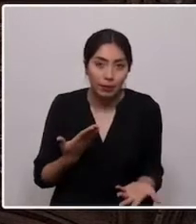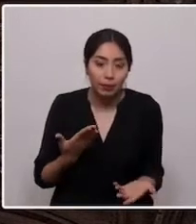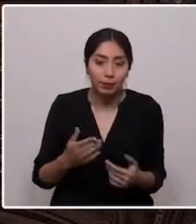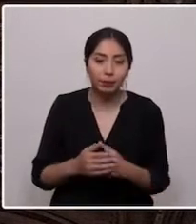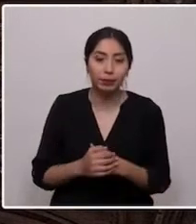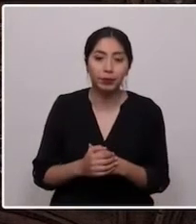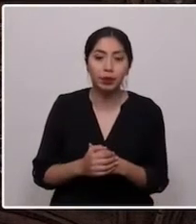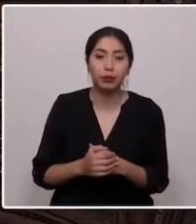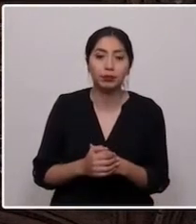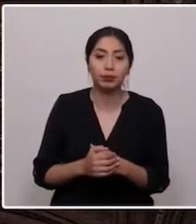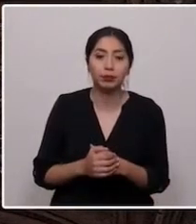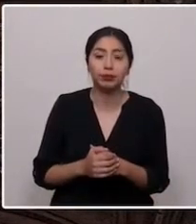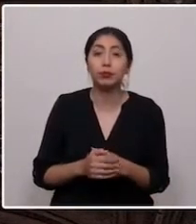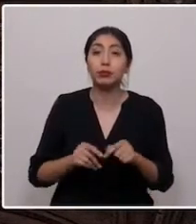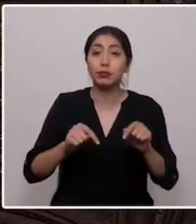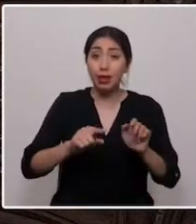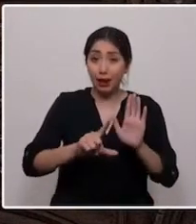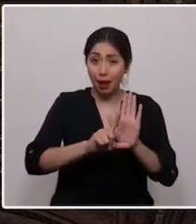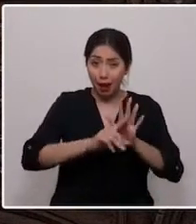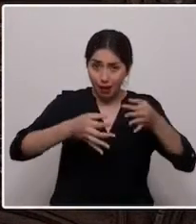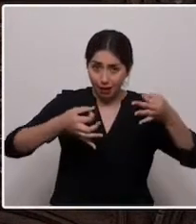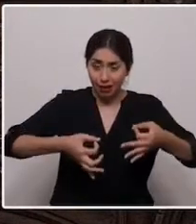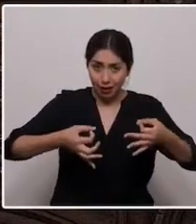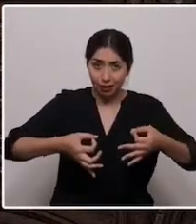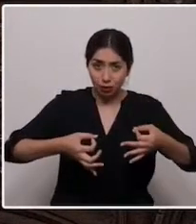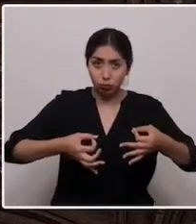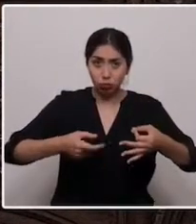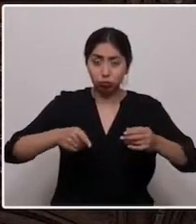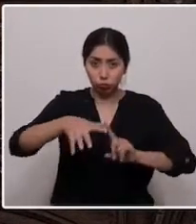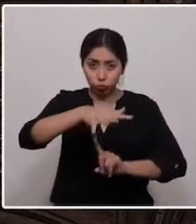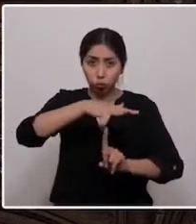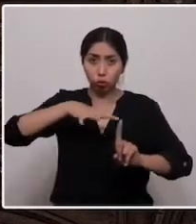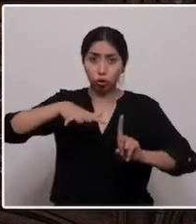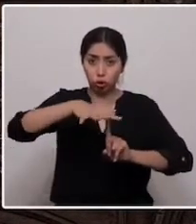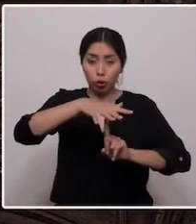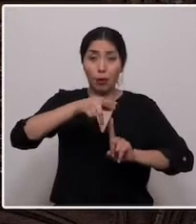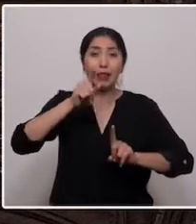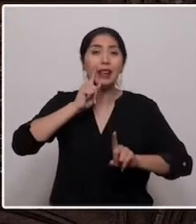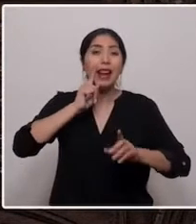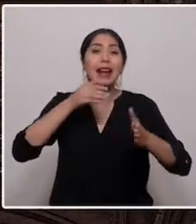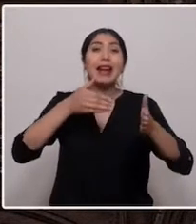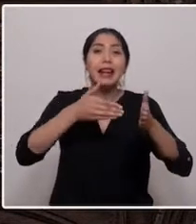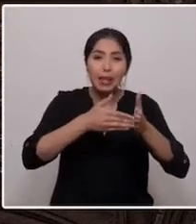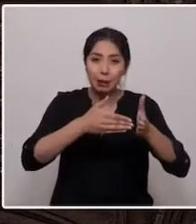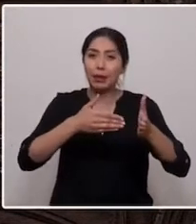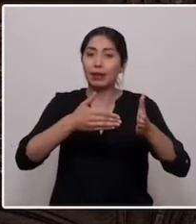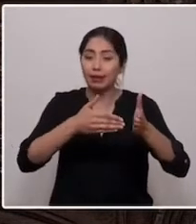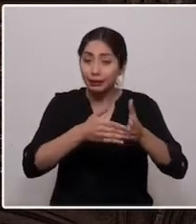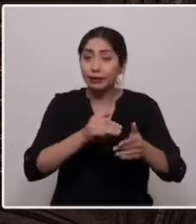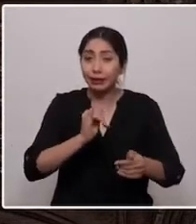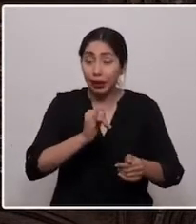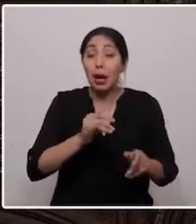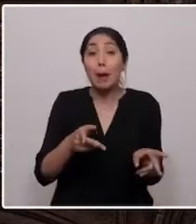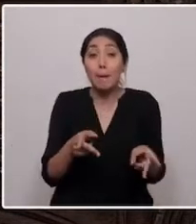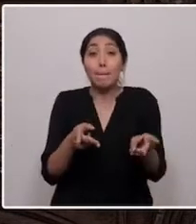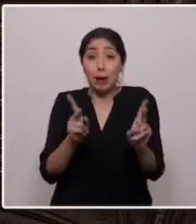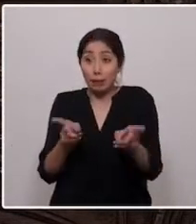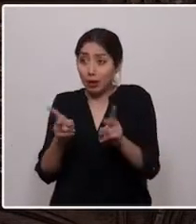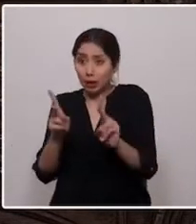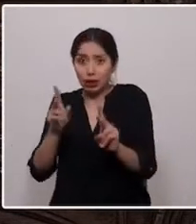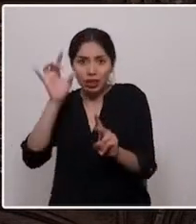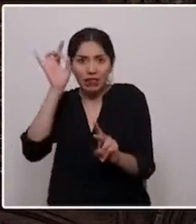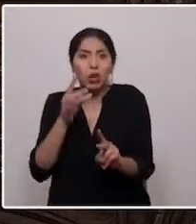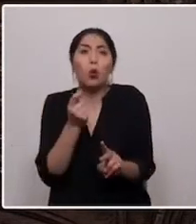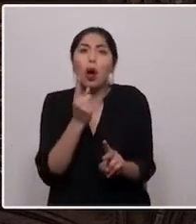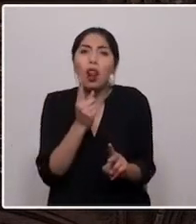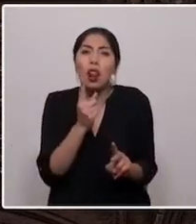es una de las condiciones para la libertad por dejar asentados los límites de su ejercicio. Permite saber qué es lo ilícito